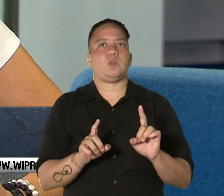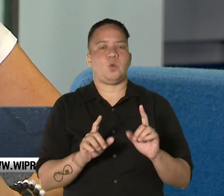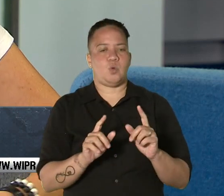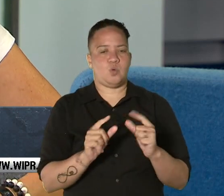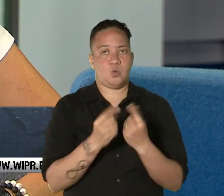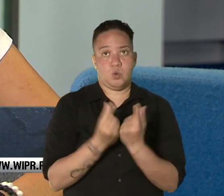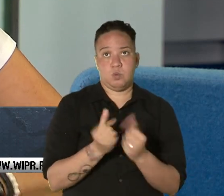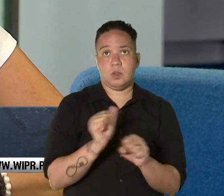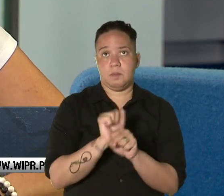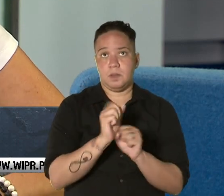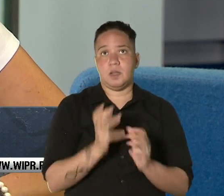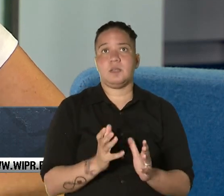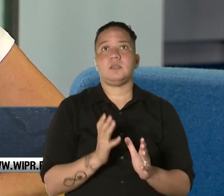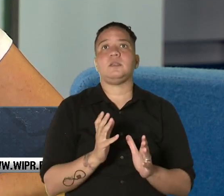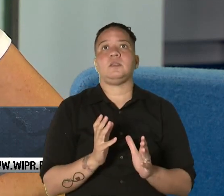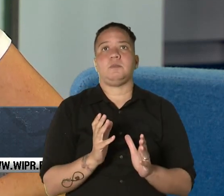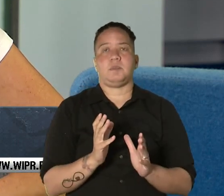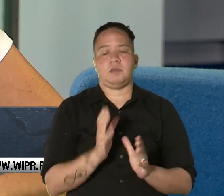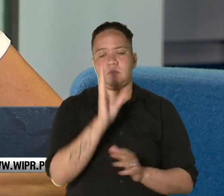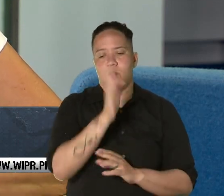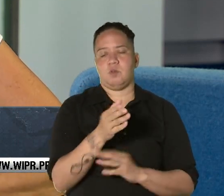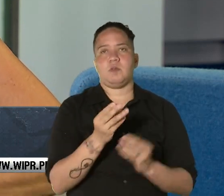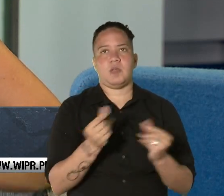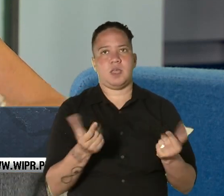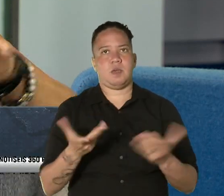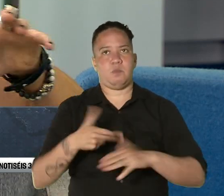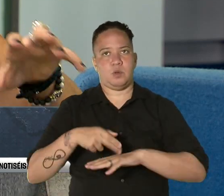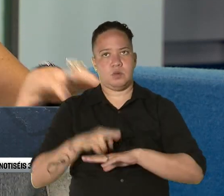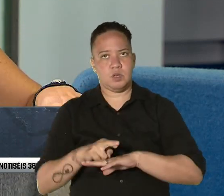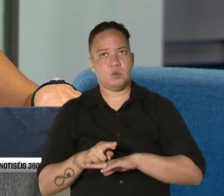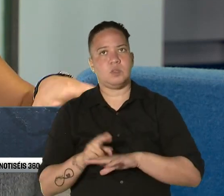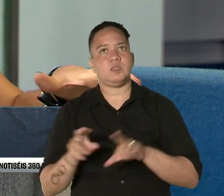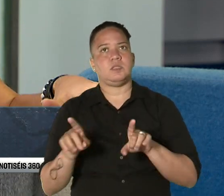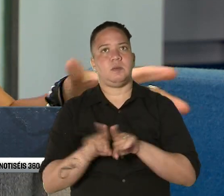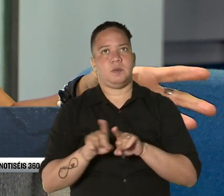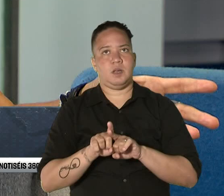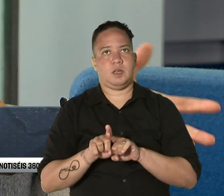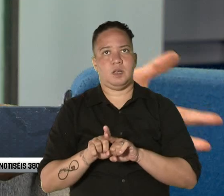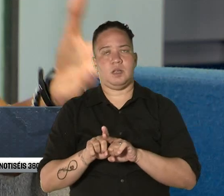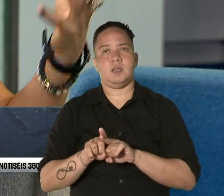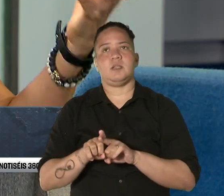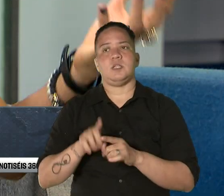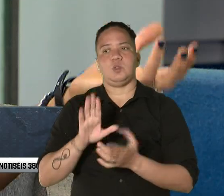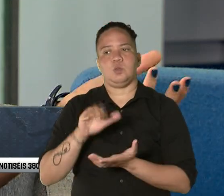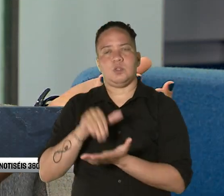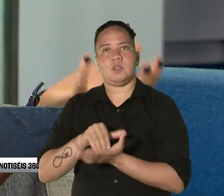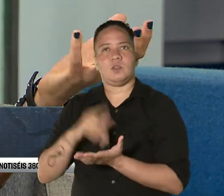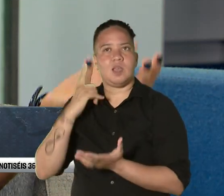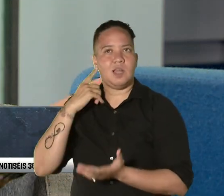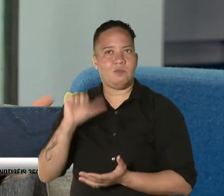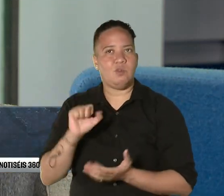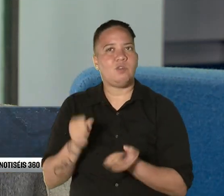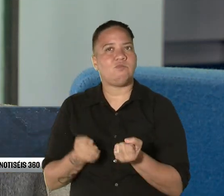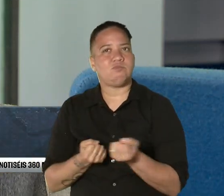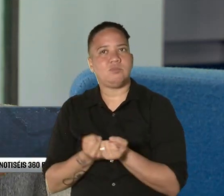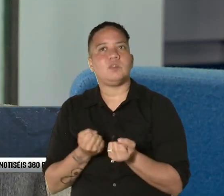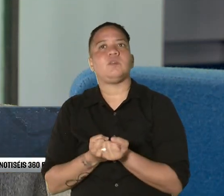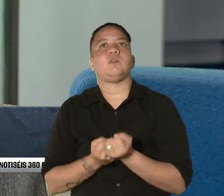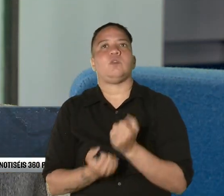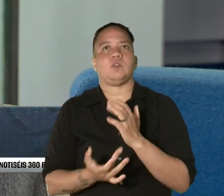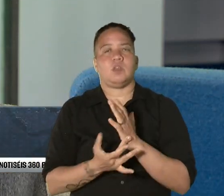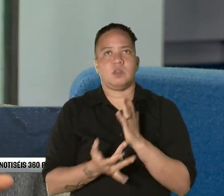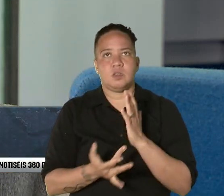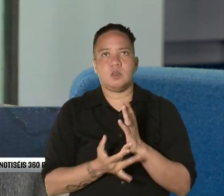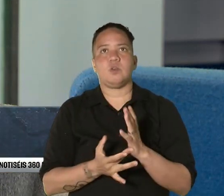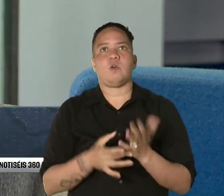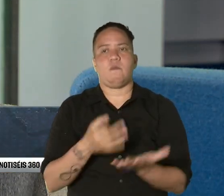grupo de empleados que trabajan para divertil y aquí en Puerto Rico y además tenemos nuestra sede en California que nos dan el apoyo técnico